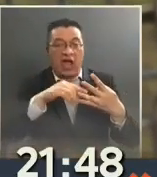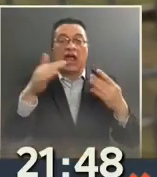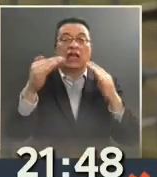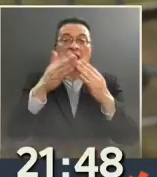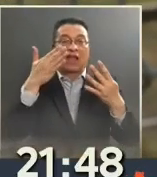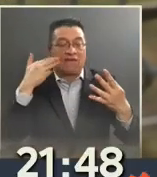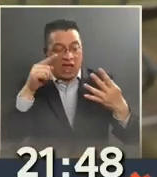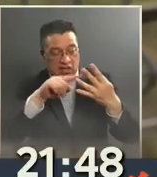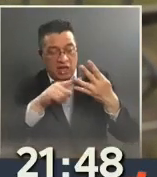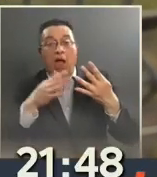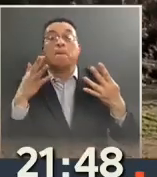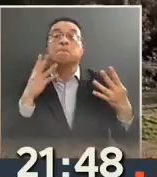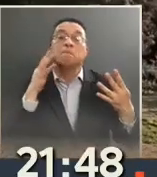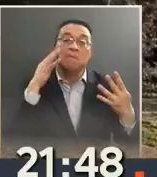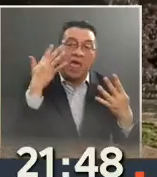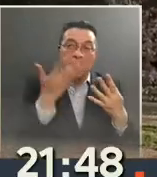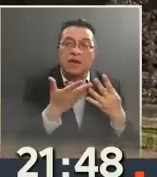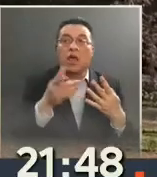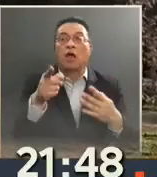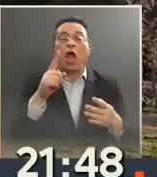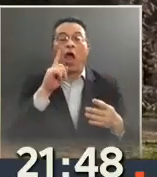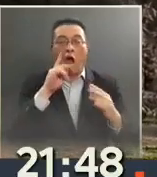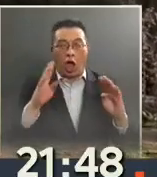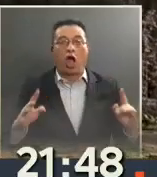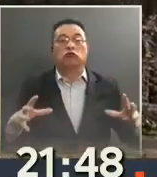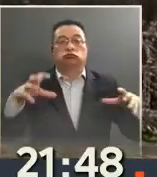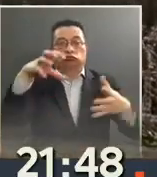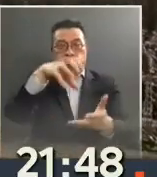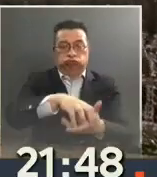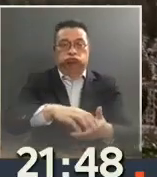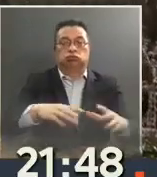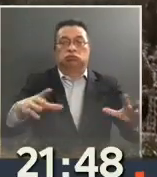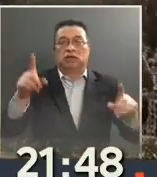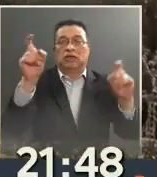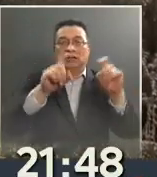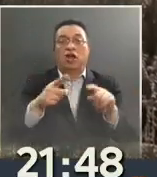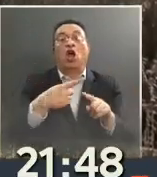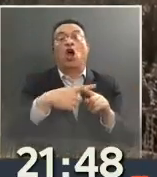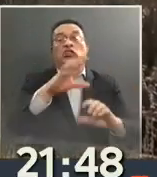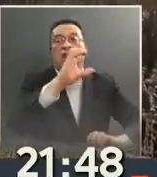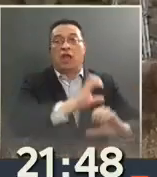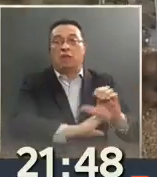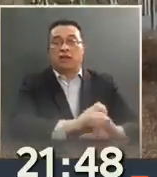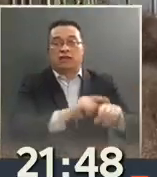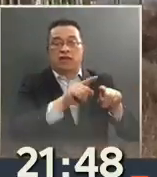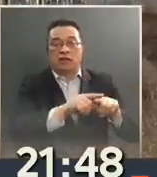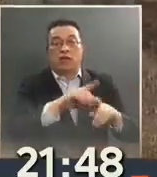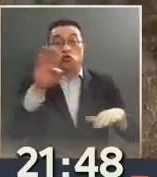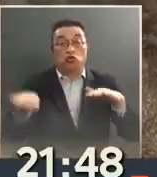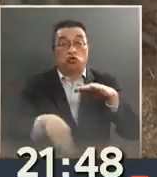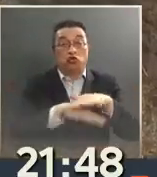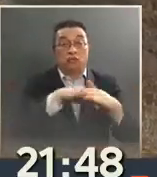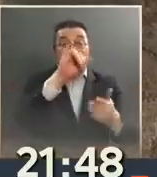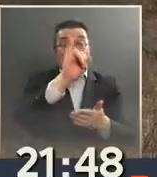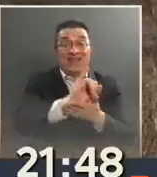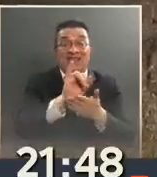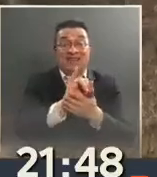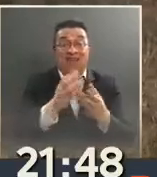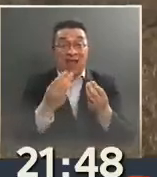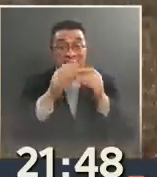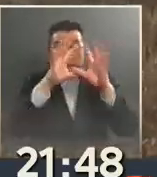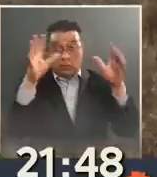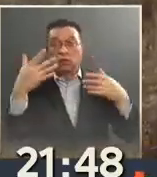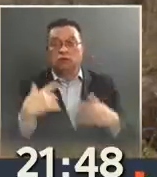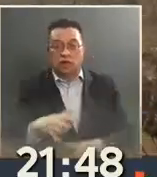Melipilla. Ahí ya tienen construida una subestación eléctrica por otra empresa, por lo que la Superintendencia de Medio Ambiente ya formuló